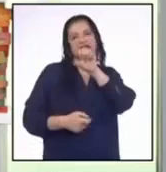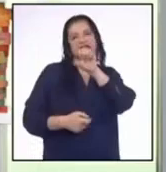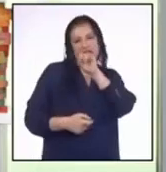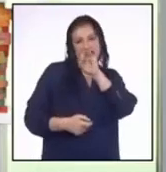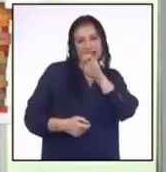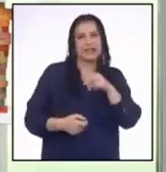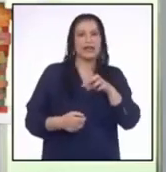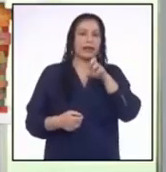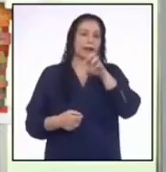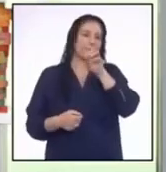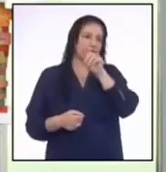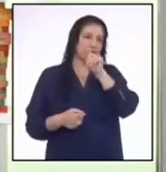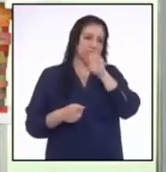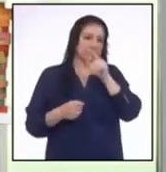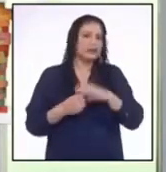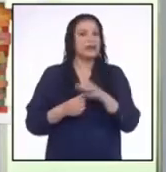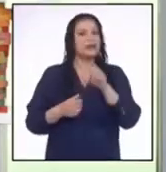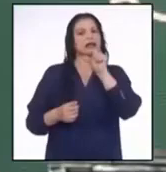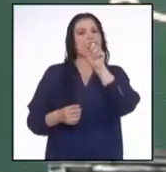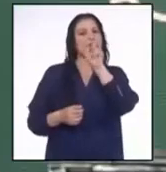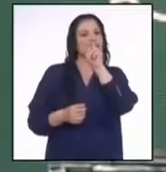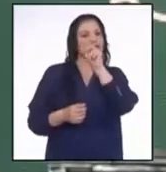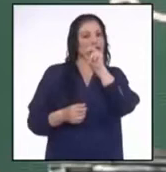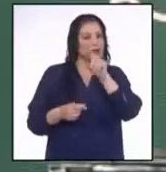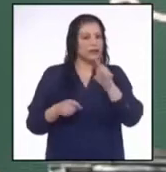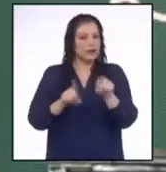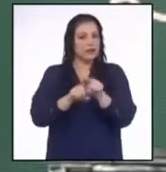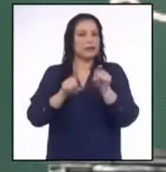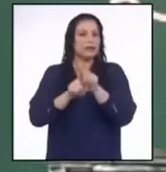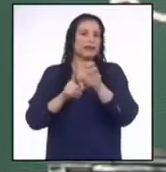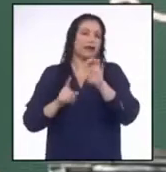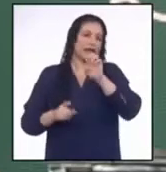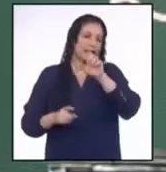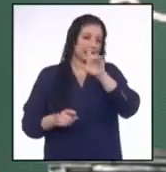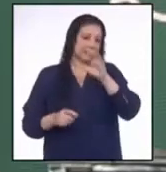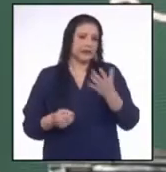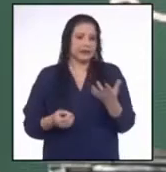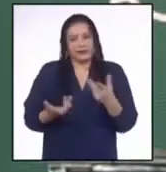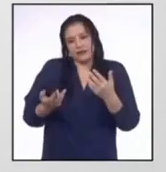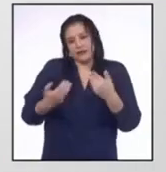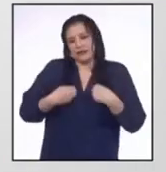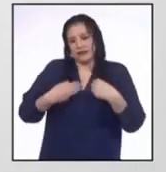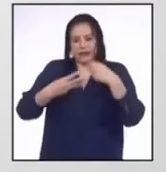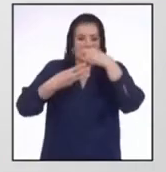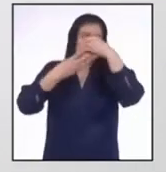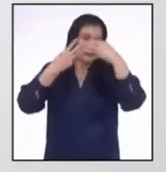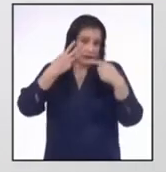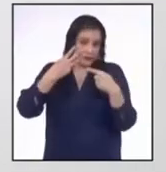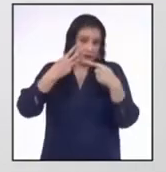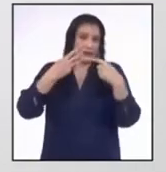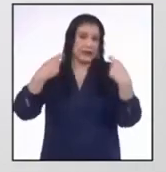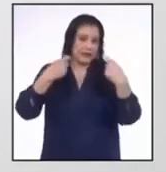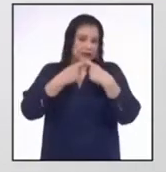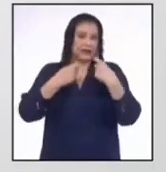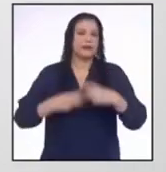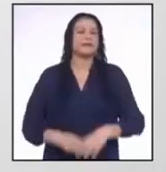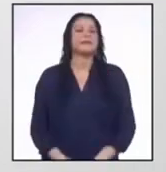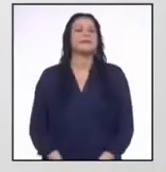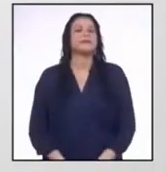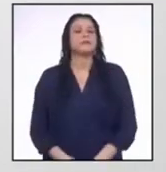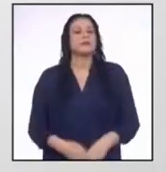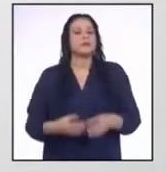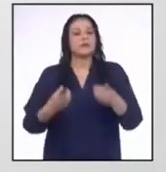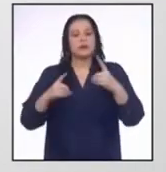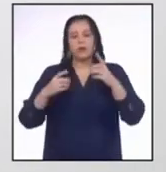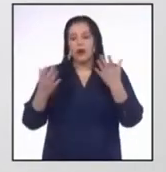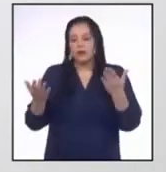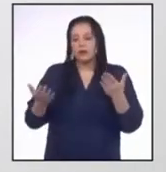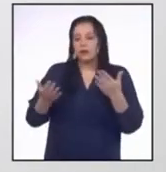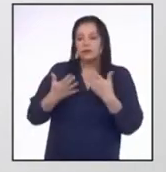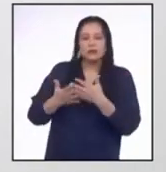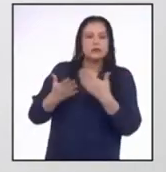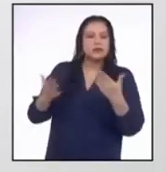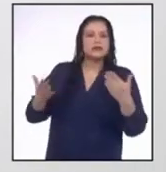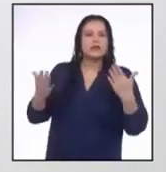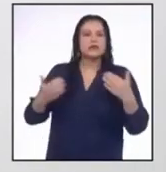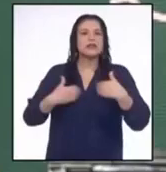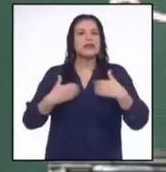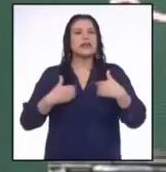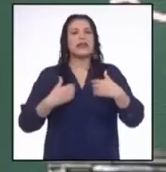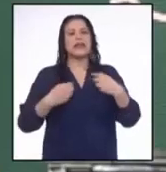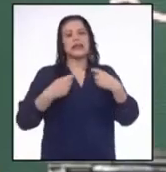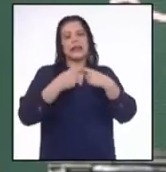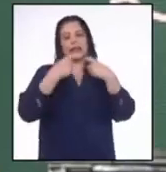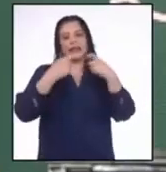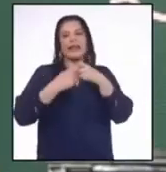energía potencial, gravitacional y elástica, si es que se presentan las tres. Muy bien. ¿Cuándo un cuerpo posee energía